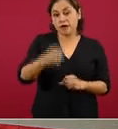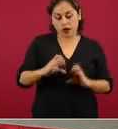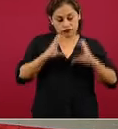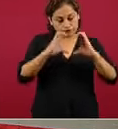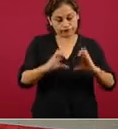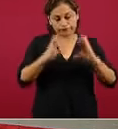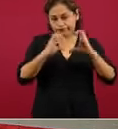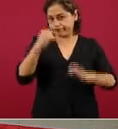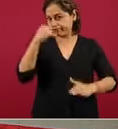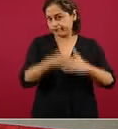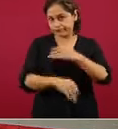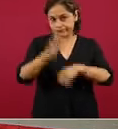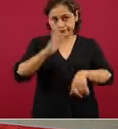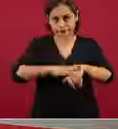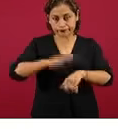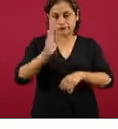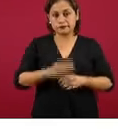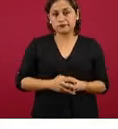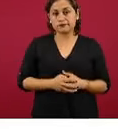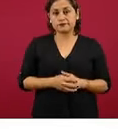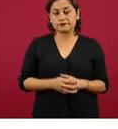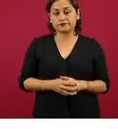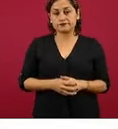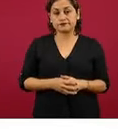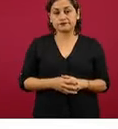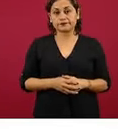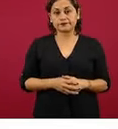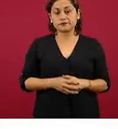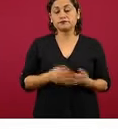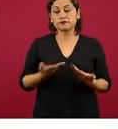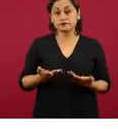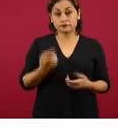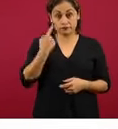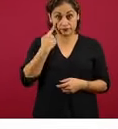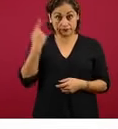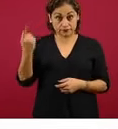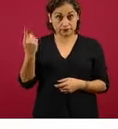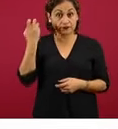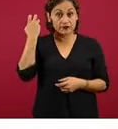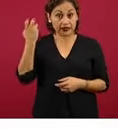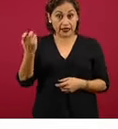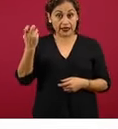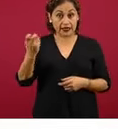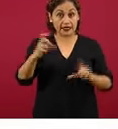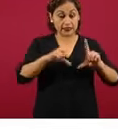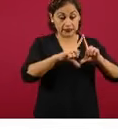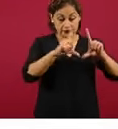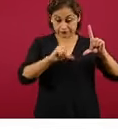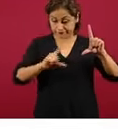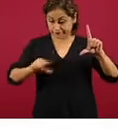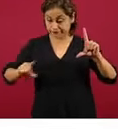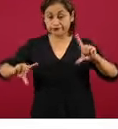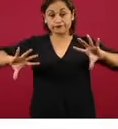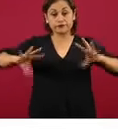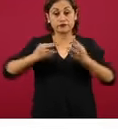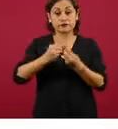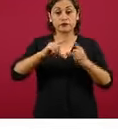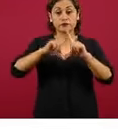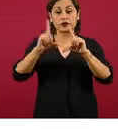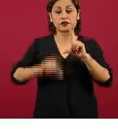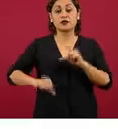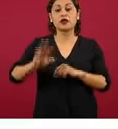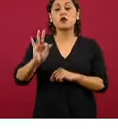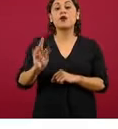oxigenación, y también tenemos todas las entidades federativas. A nivel nacional tenemos un 42% de